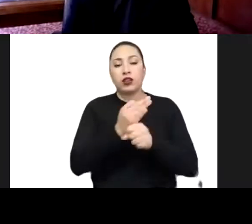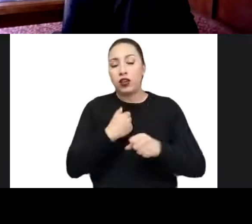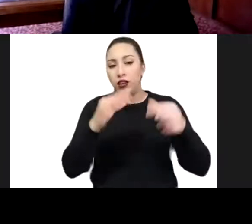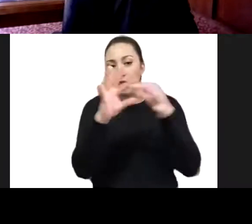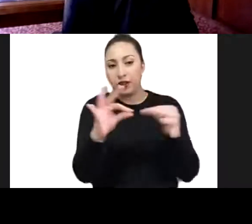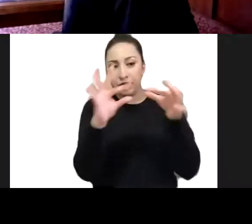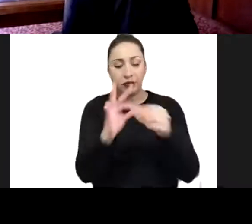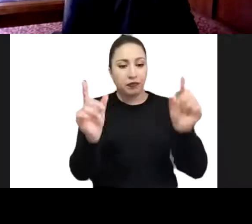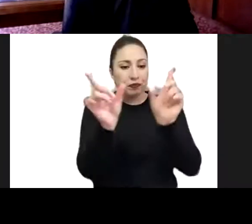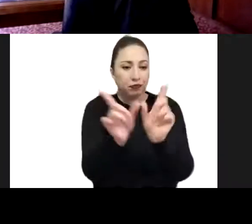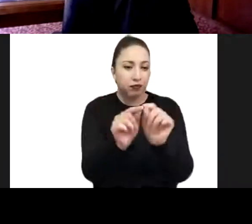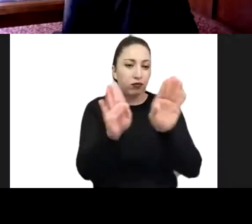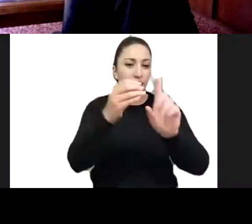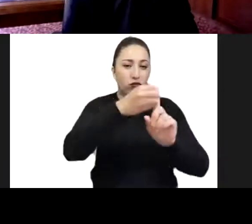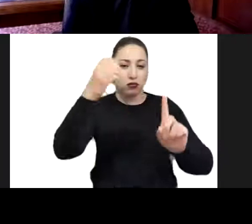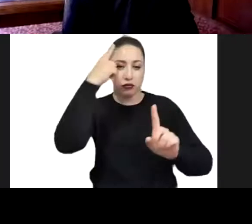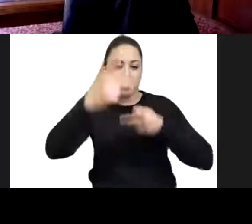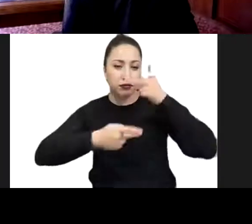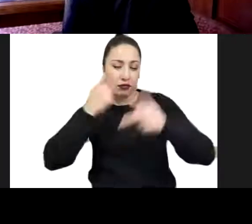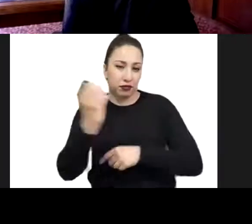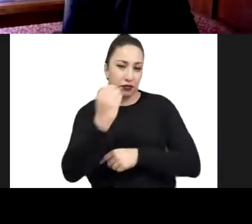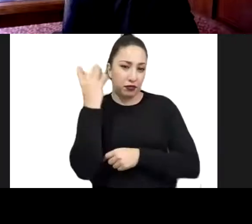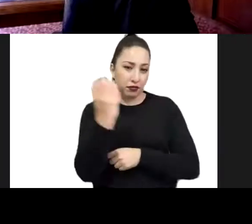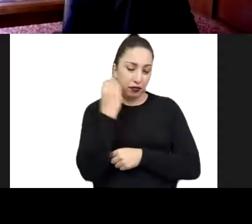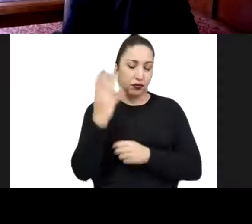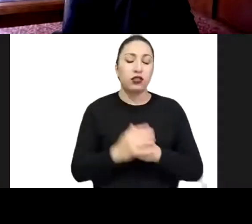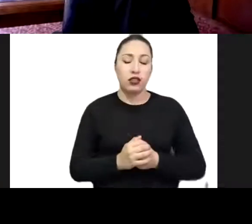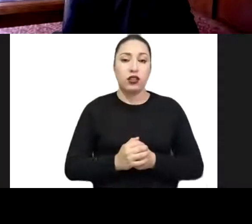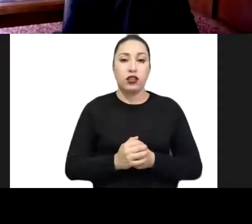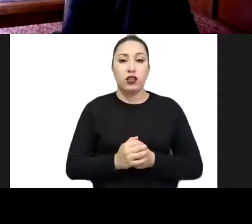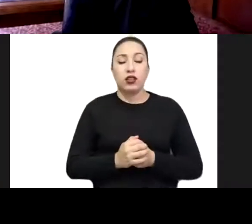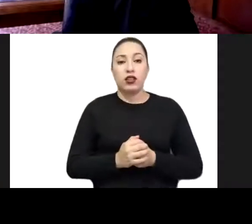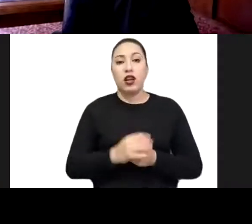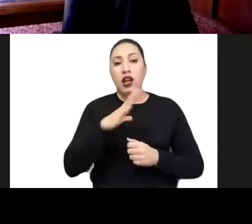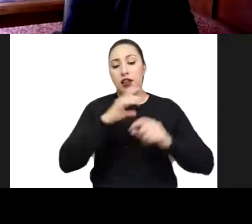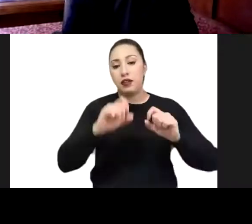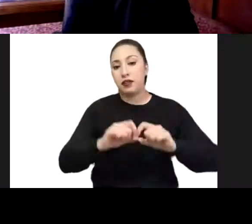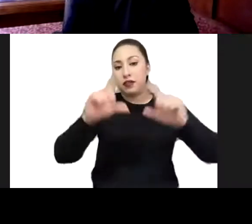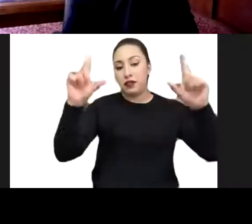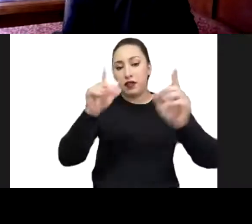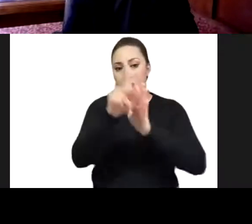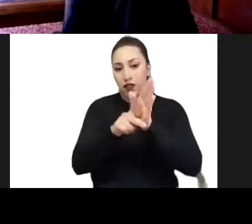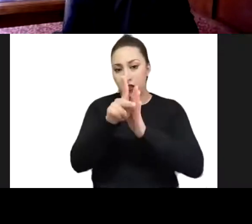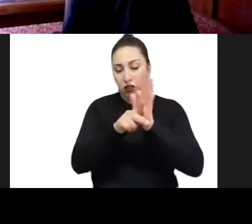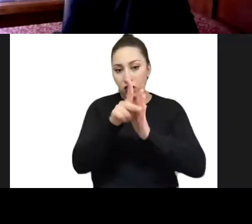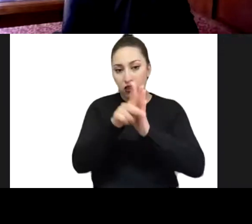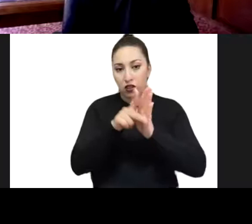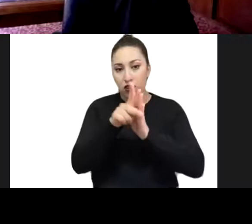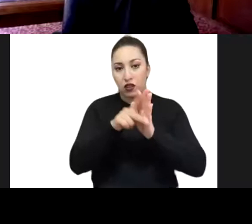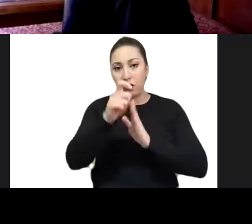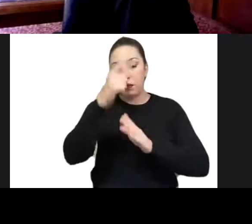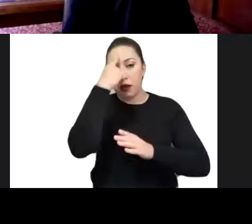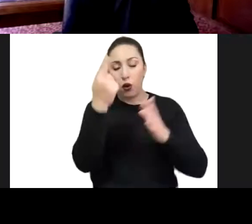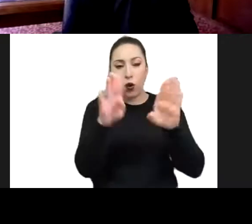del foro. Primero que nada, vamos a presentar un pequeño video con la presentación temática del